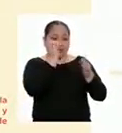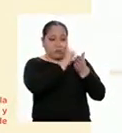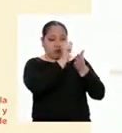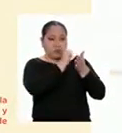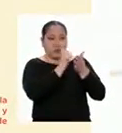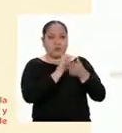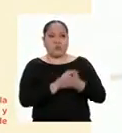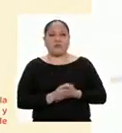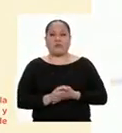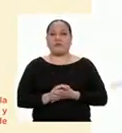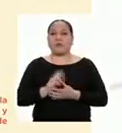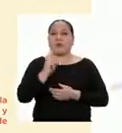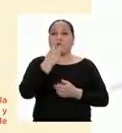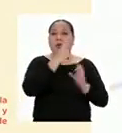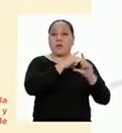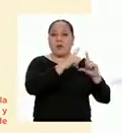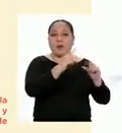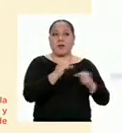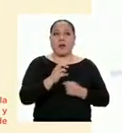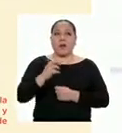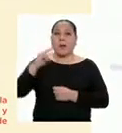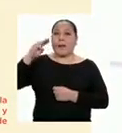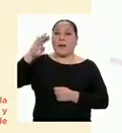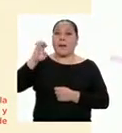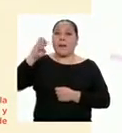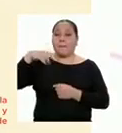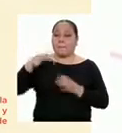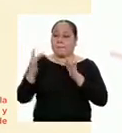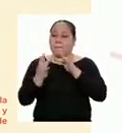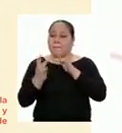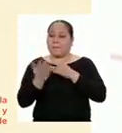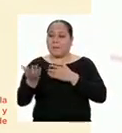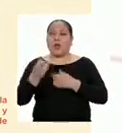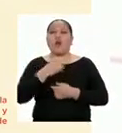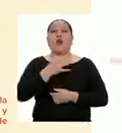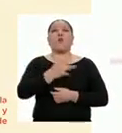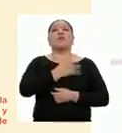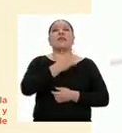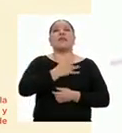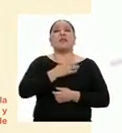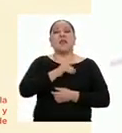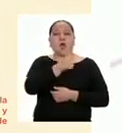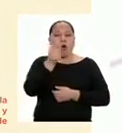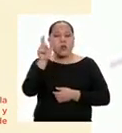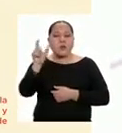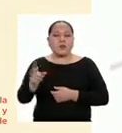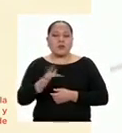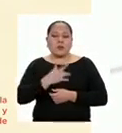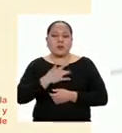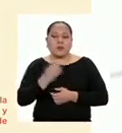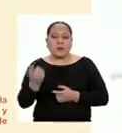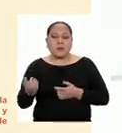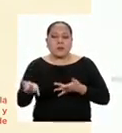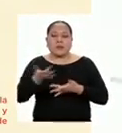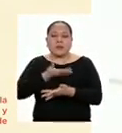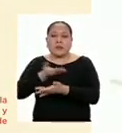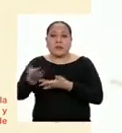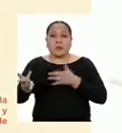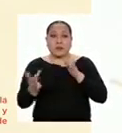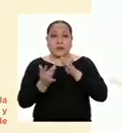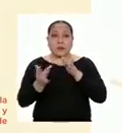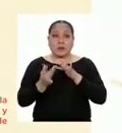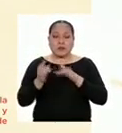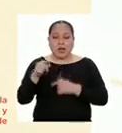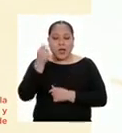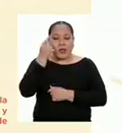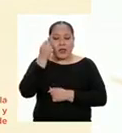empatía, entendida como la capacidad de ponerse en el lugar del otro, ha sido definida como una respuesta afectiva de comprensión sobre